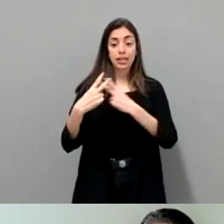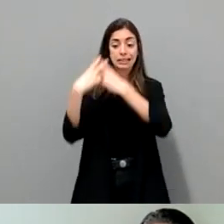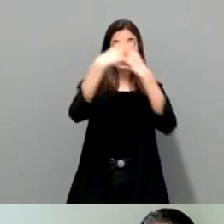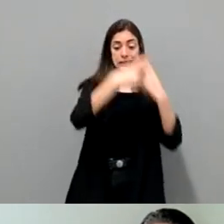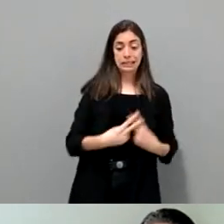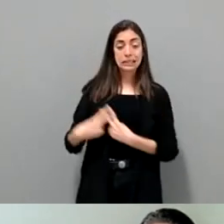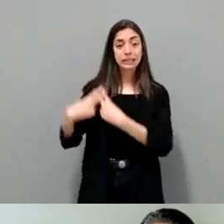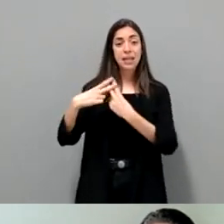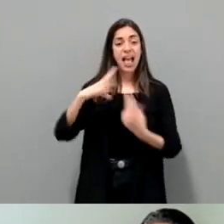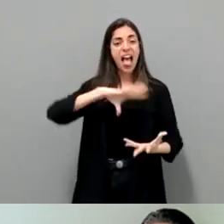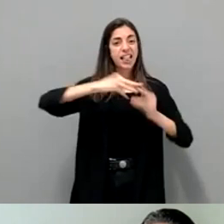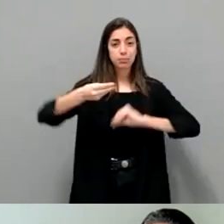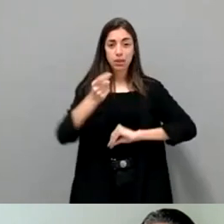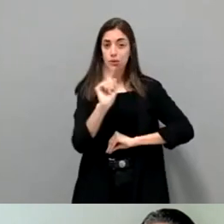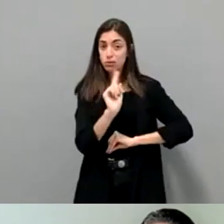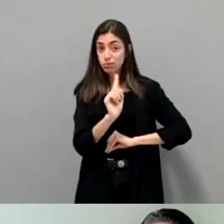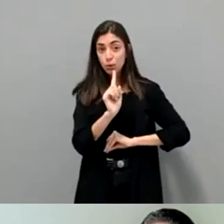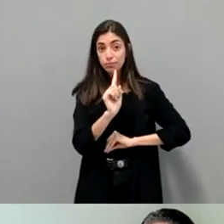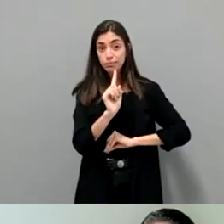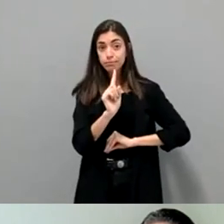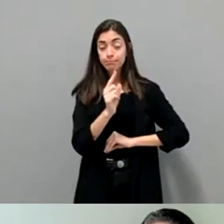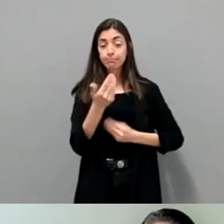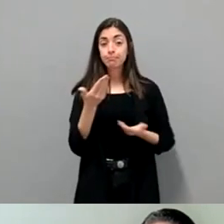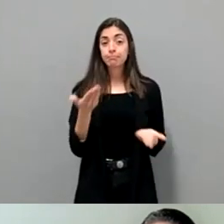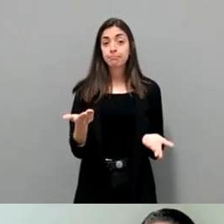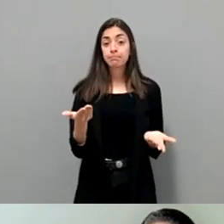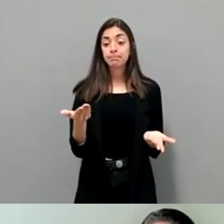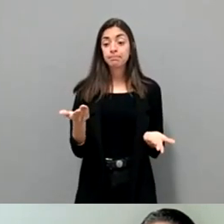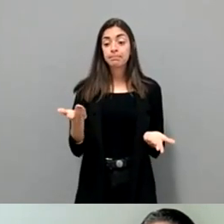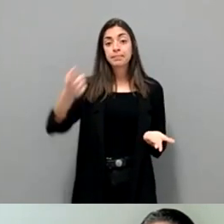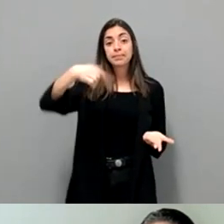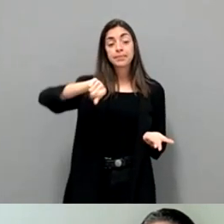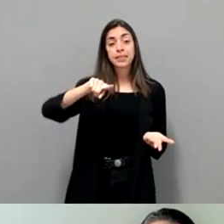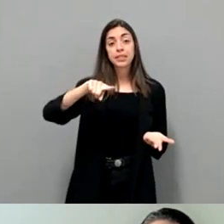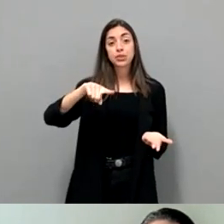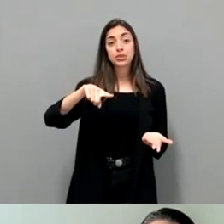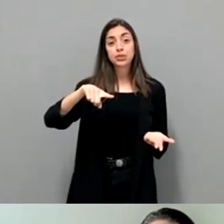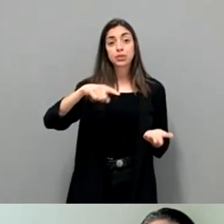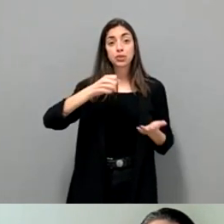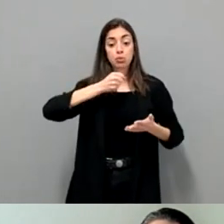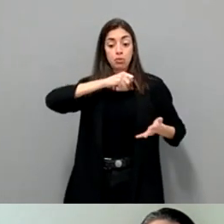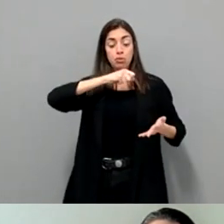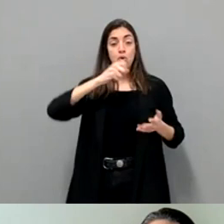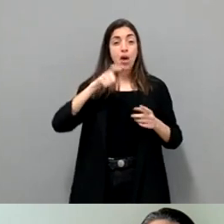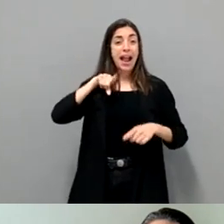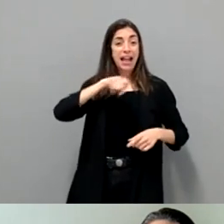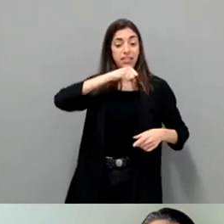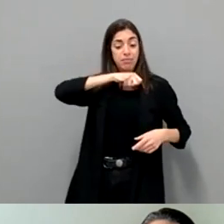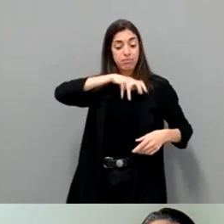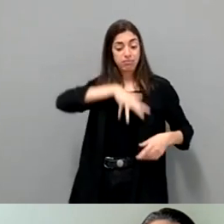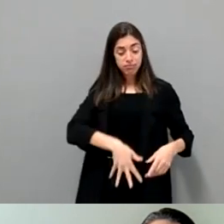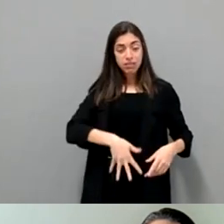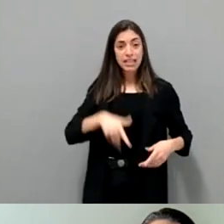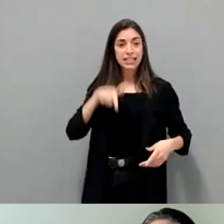están adaptados, ¿no? Pues no pueden determinar la extensión de algo tan grave como un cáncer de mama.